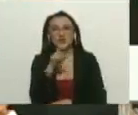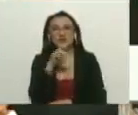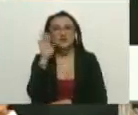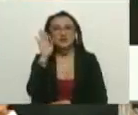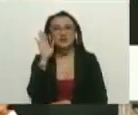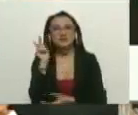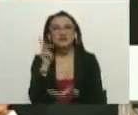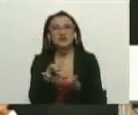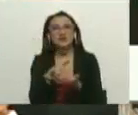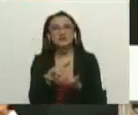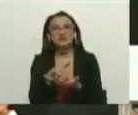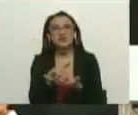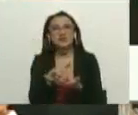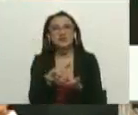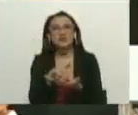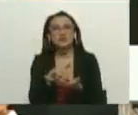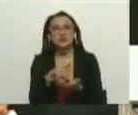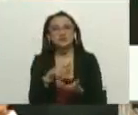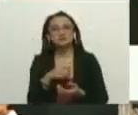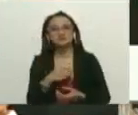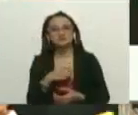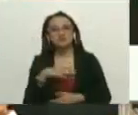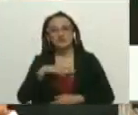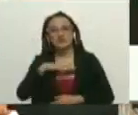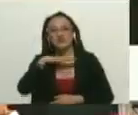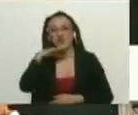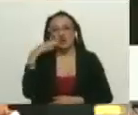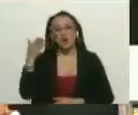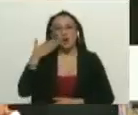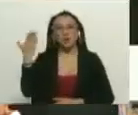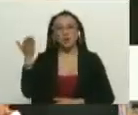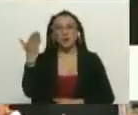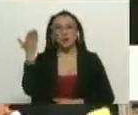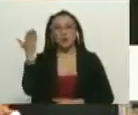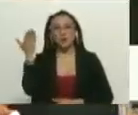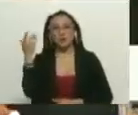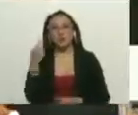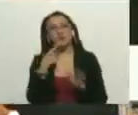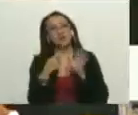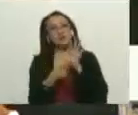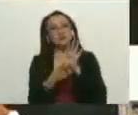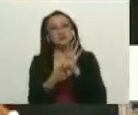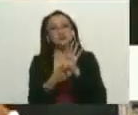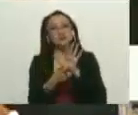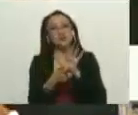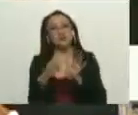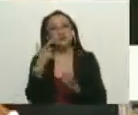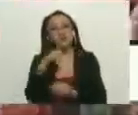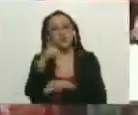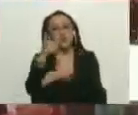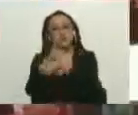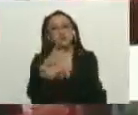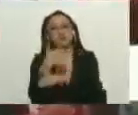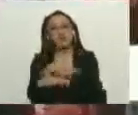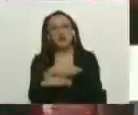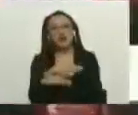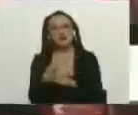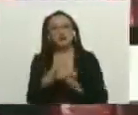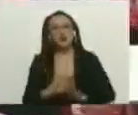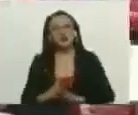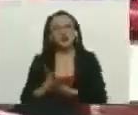Venimos con el pecho henchido, lleno de orgullo, para decir que soy un jefe de calle, de